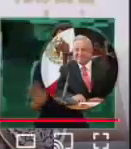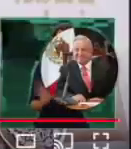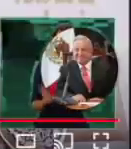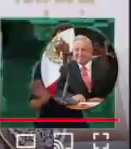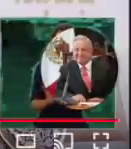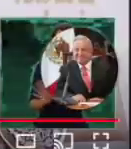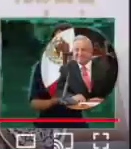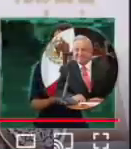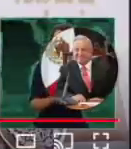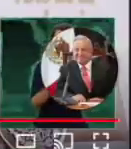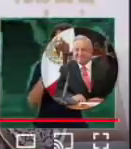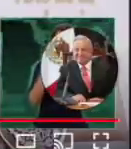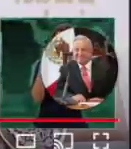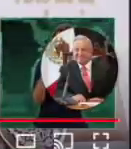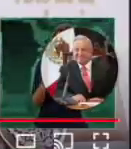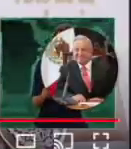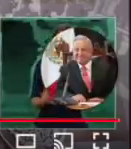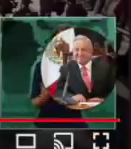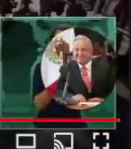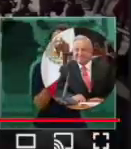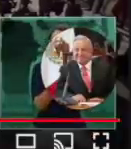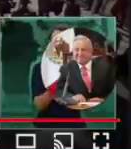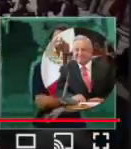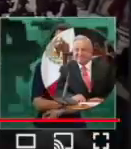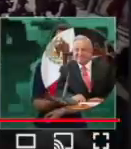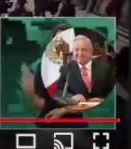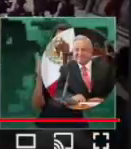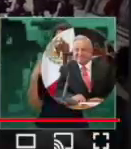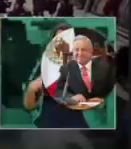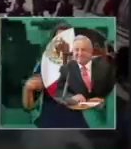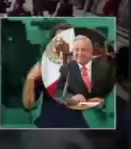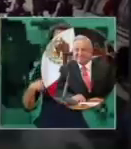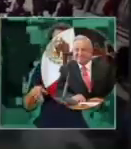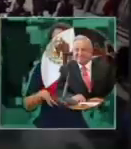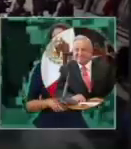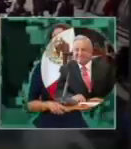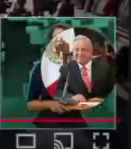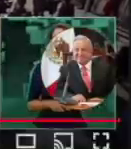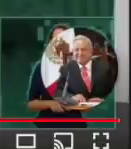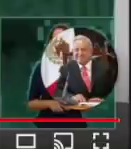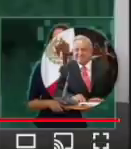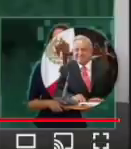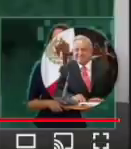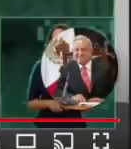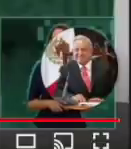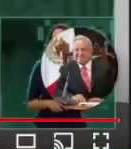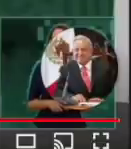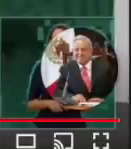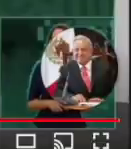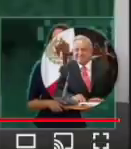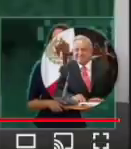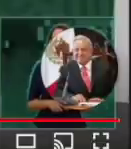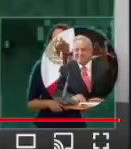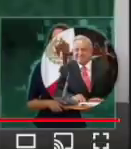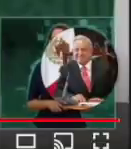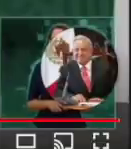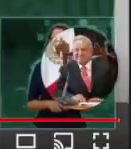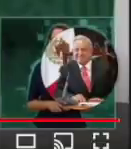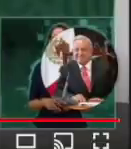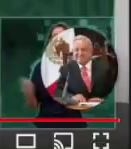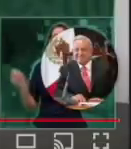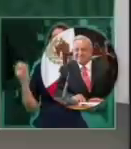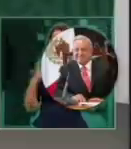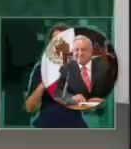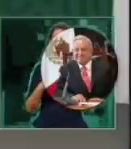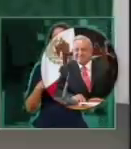que llegar al avión a la hora. ¿Sí? Y entonces nos